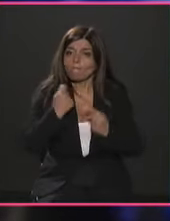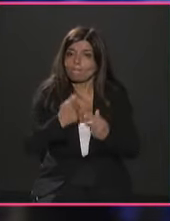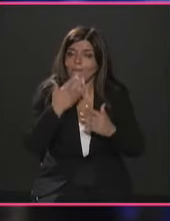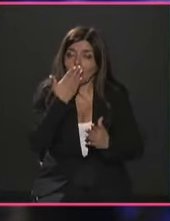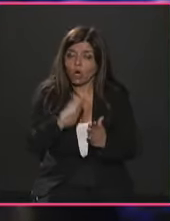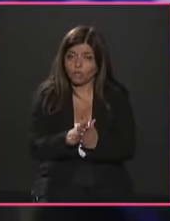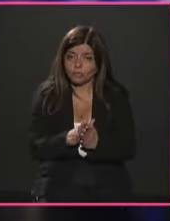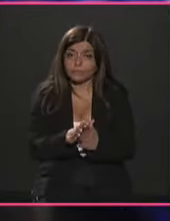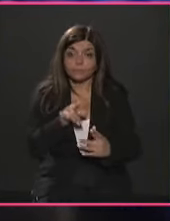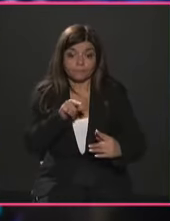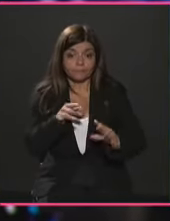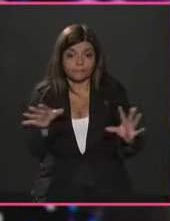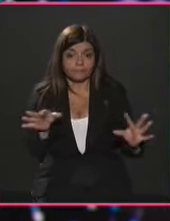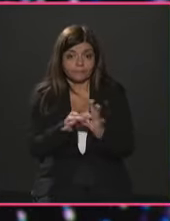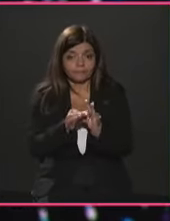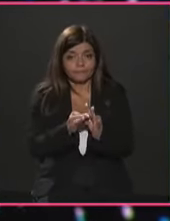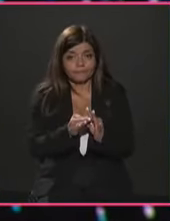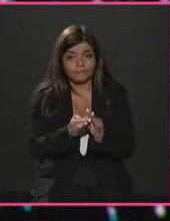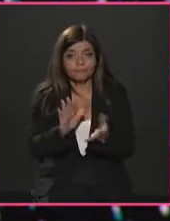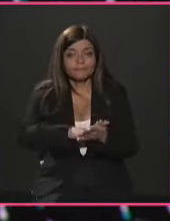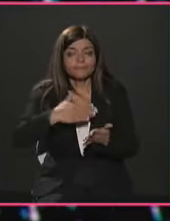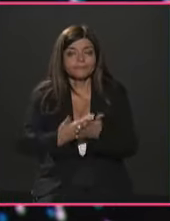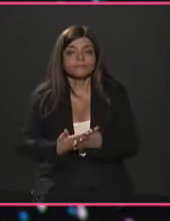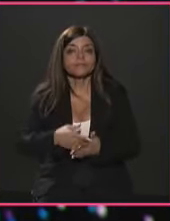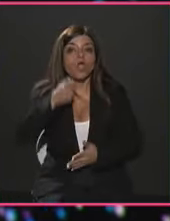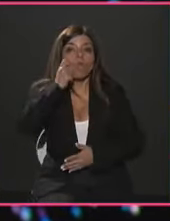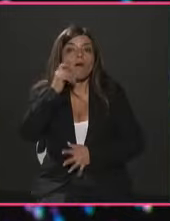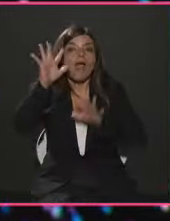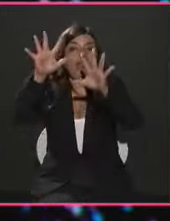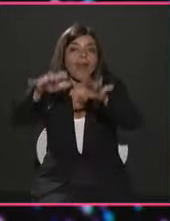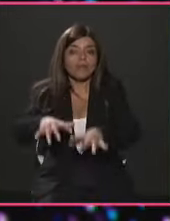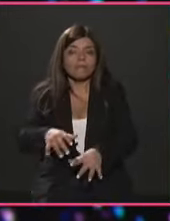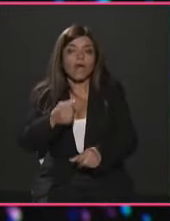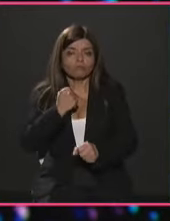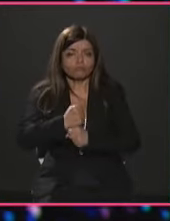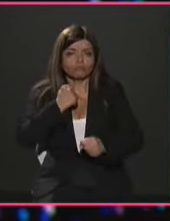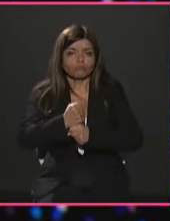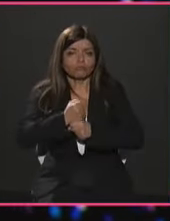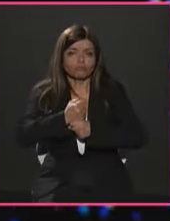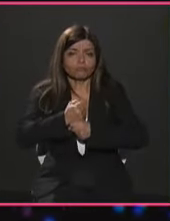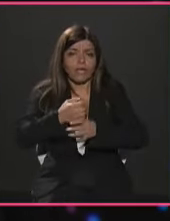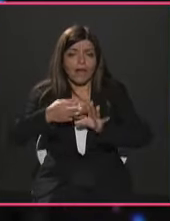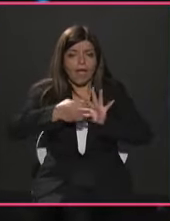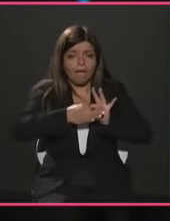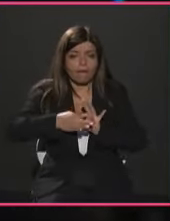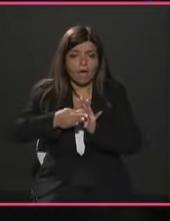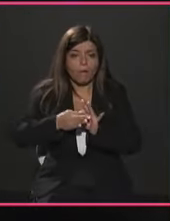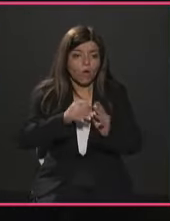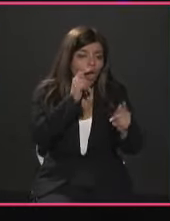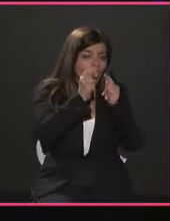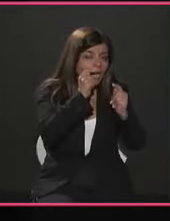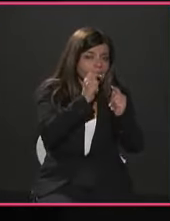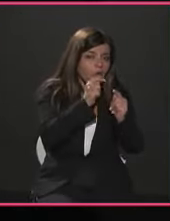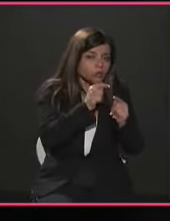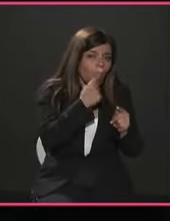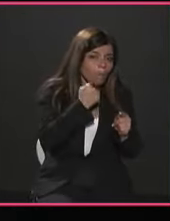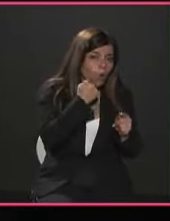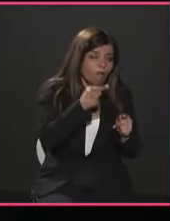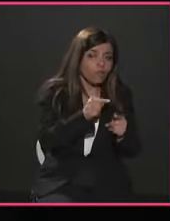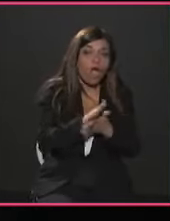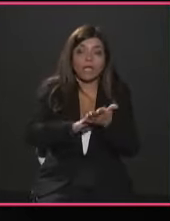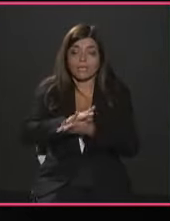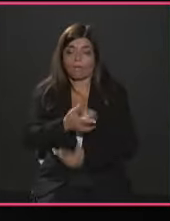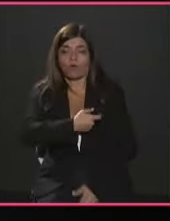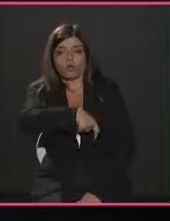intersección entre la salud humana y animal de hecho nosotros podemos trabajar en estos tipos de riesgos como ejemplo en